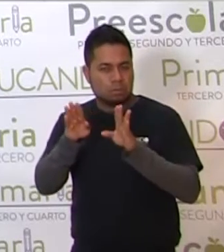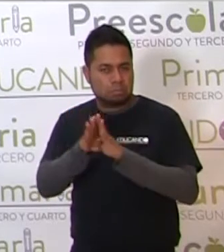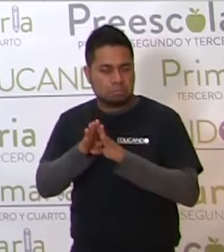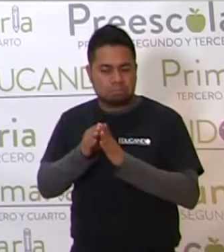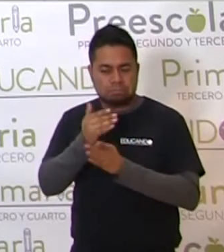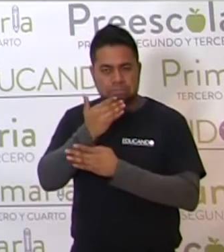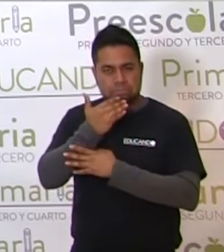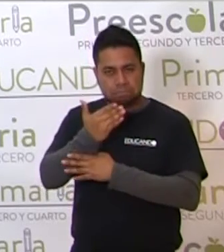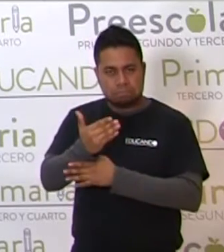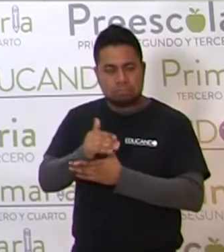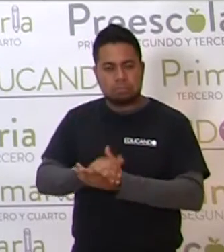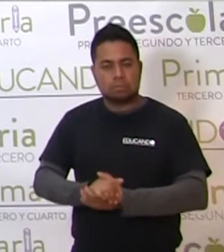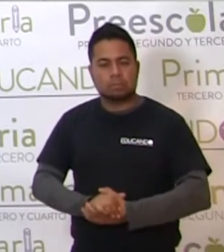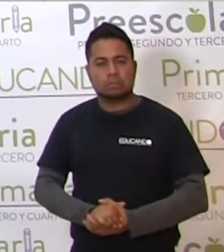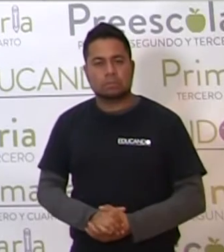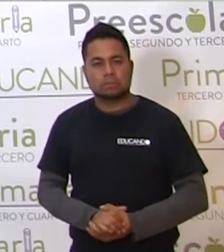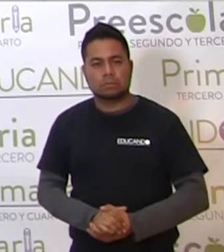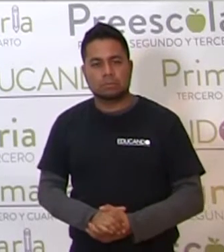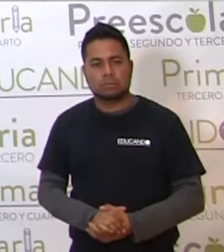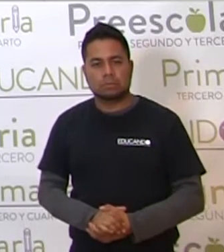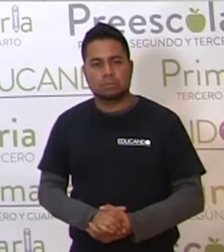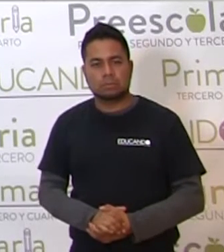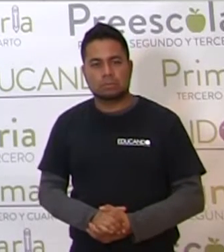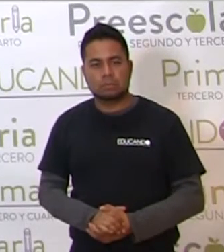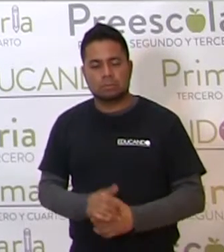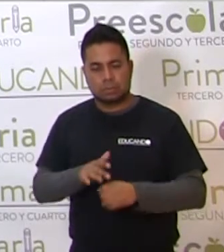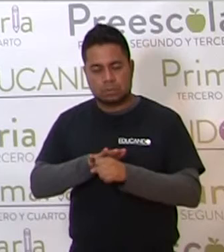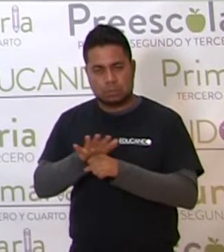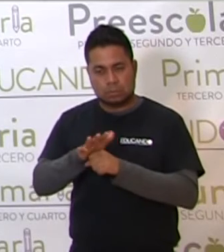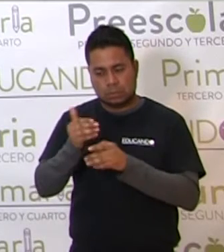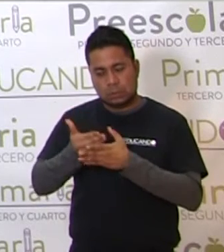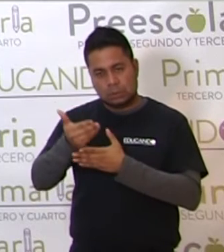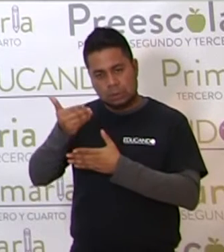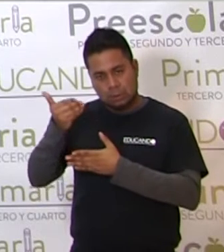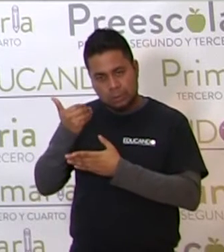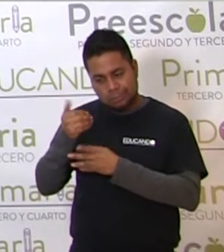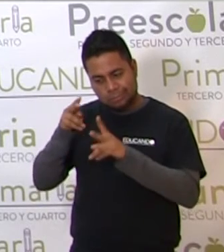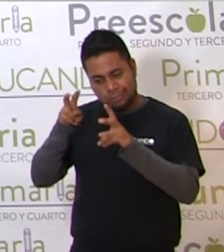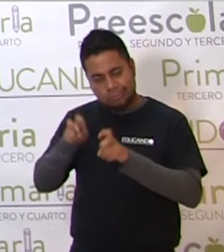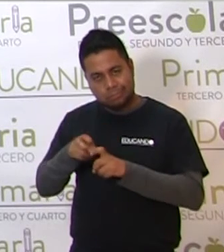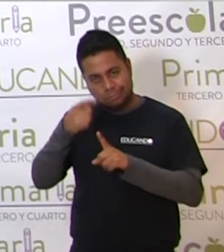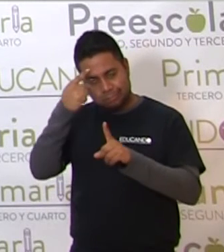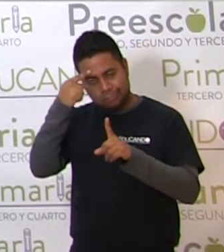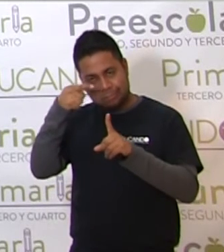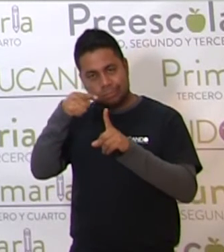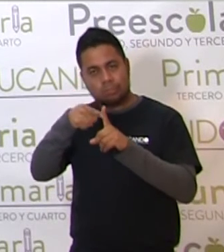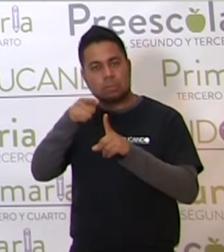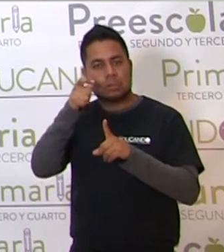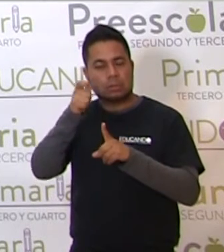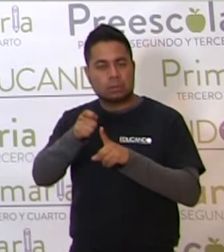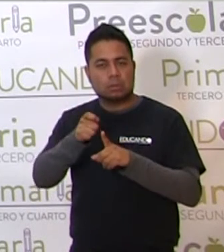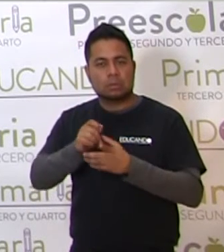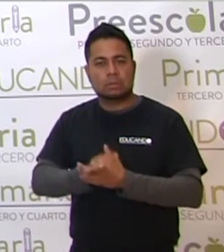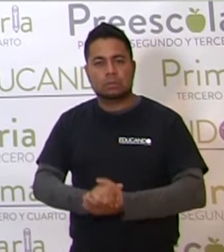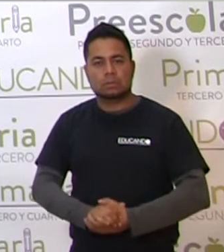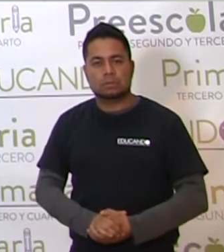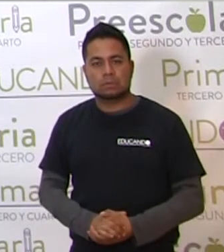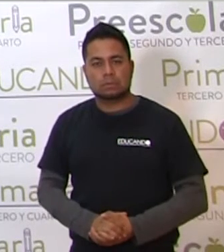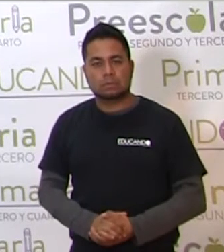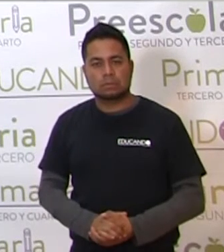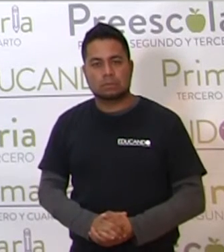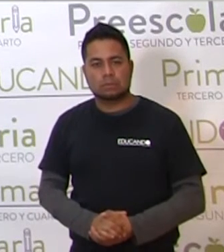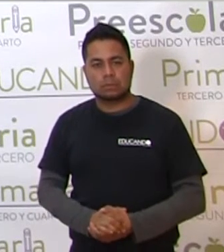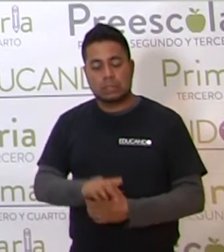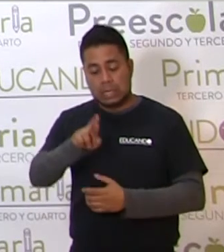muy bien lo que hemos trabajado acerca de lo que es la rima